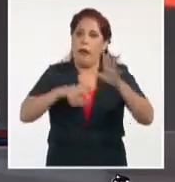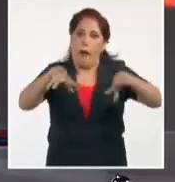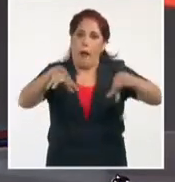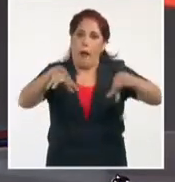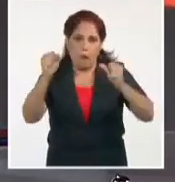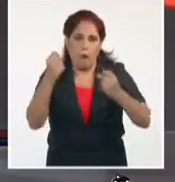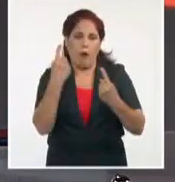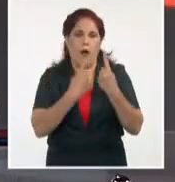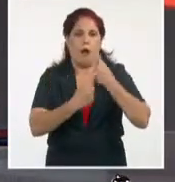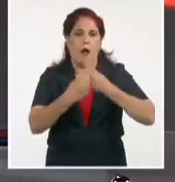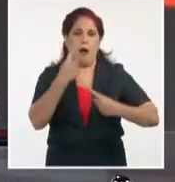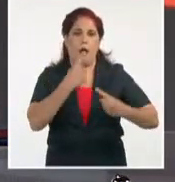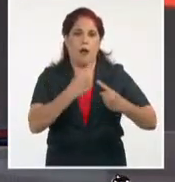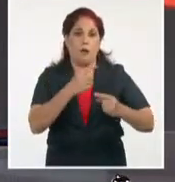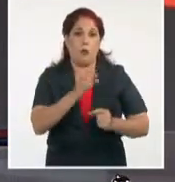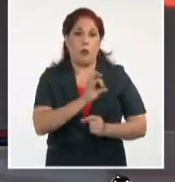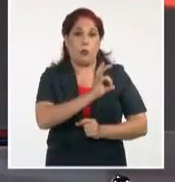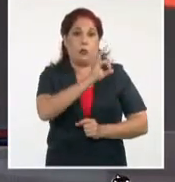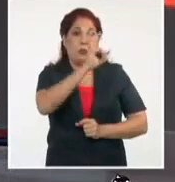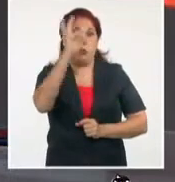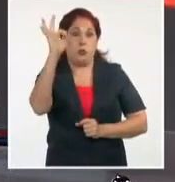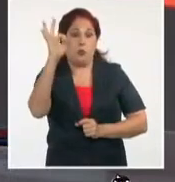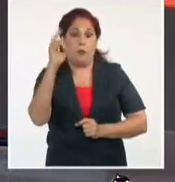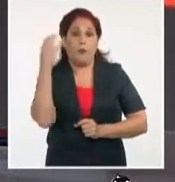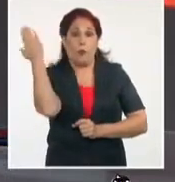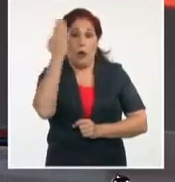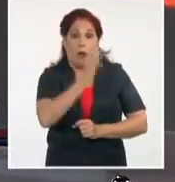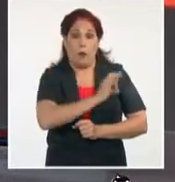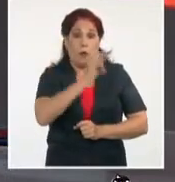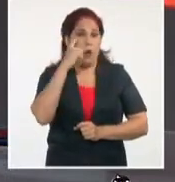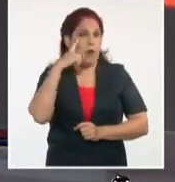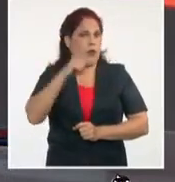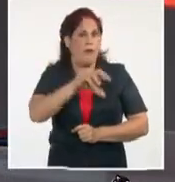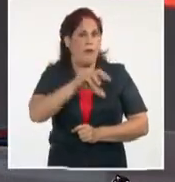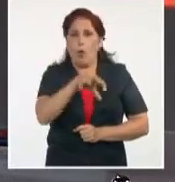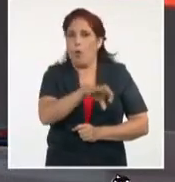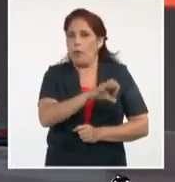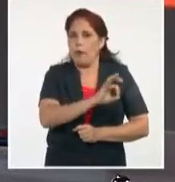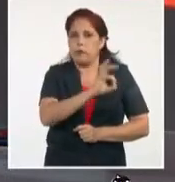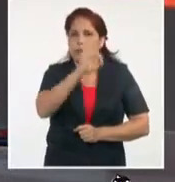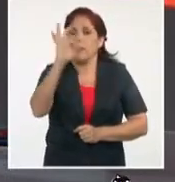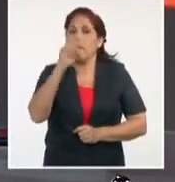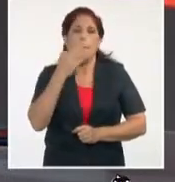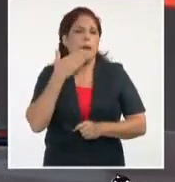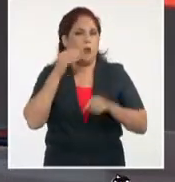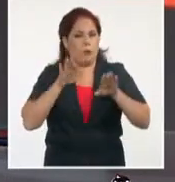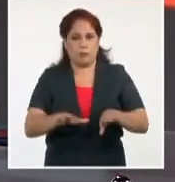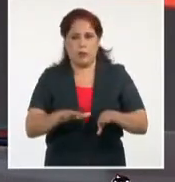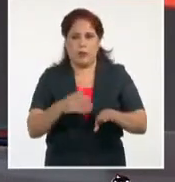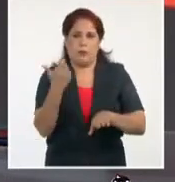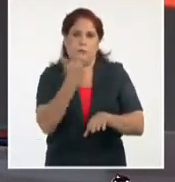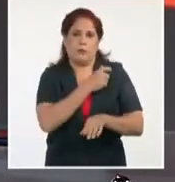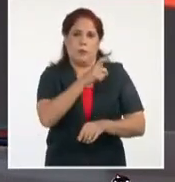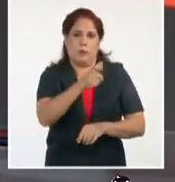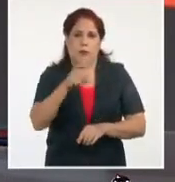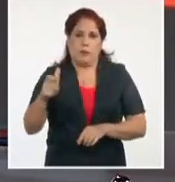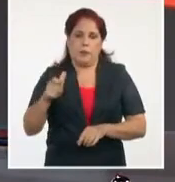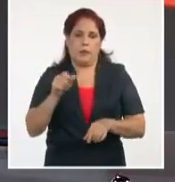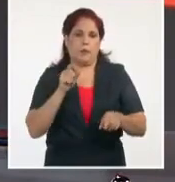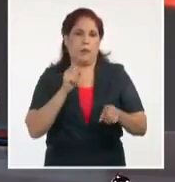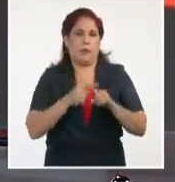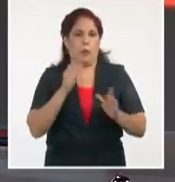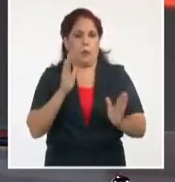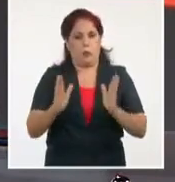luz que se fueran a afectar. Eso se interrumpió transitoriamente